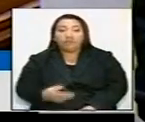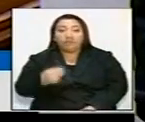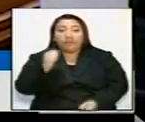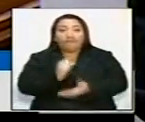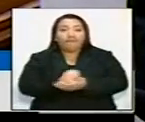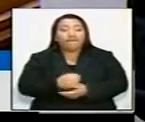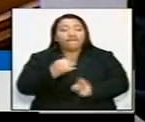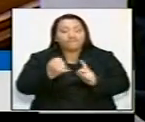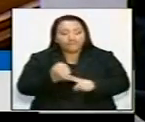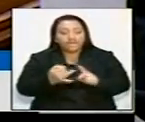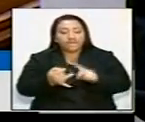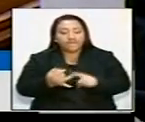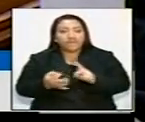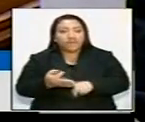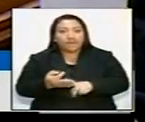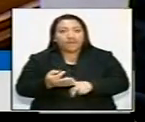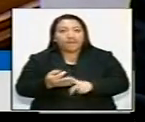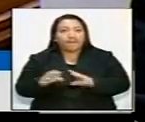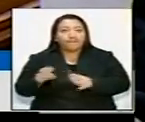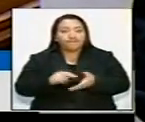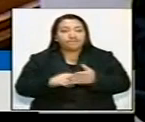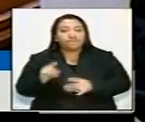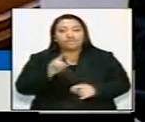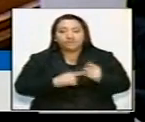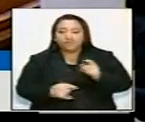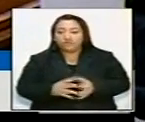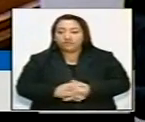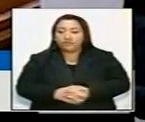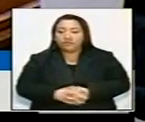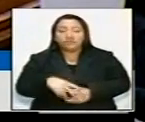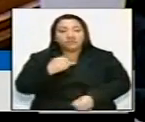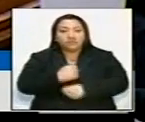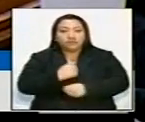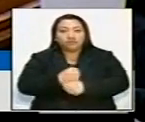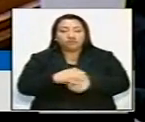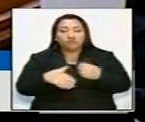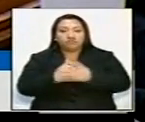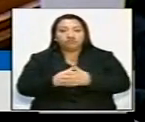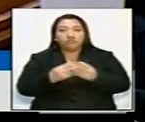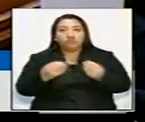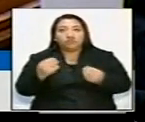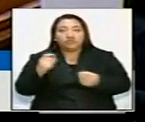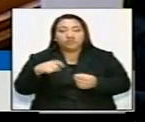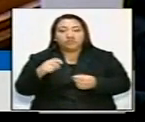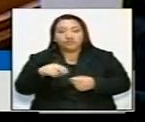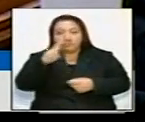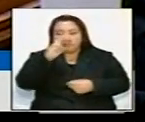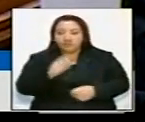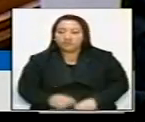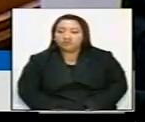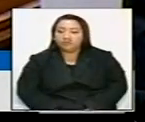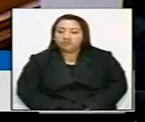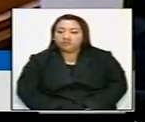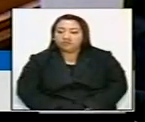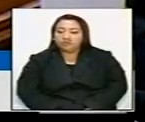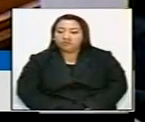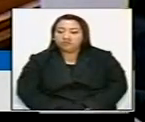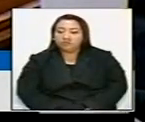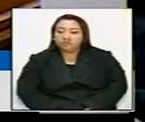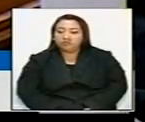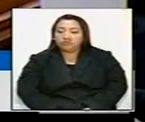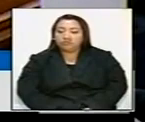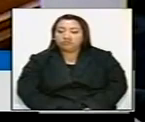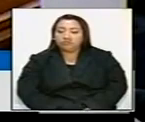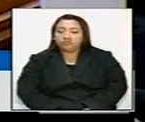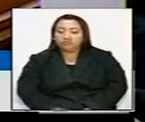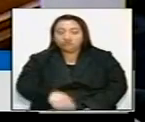una y otra vez, que genera el consumo y el empleo que tanto requiere el Perú. El Perú no puede